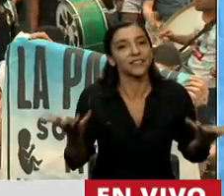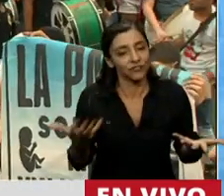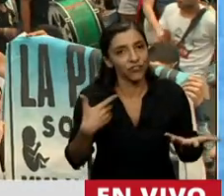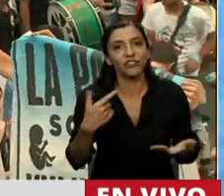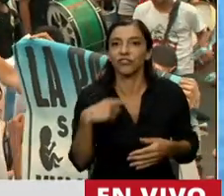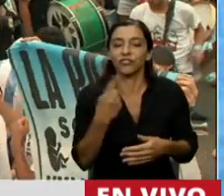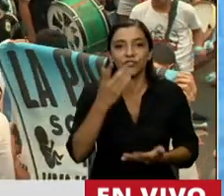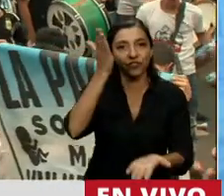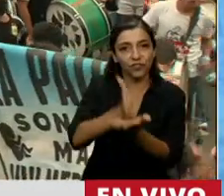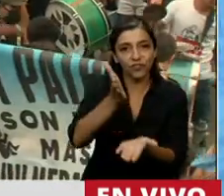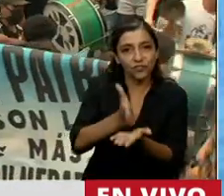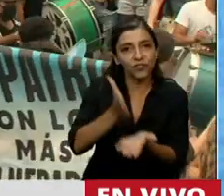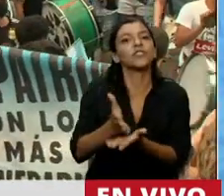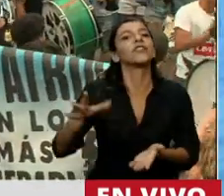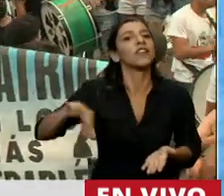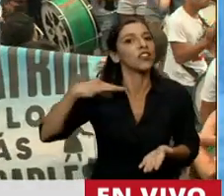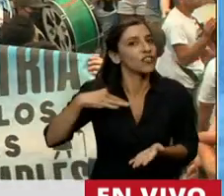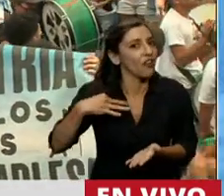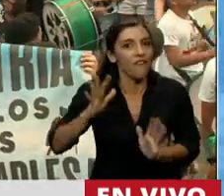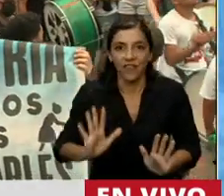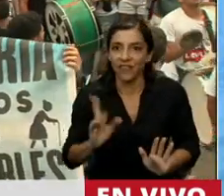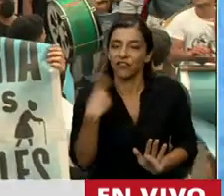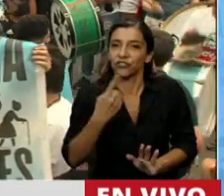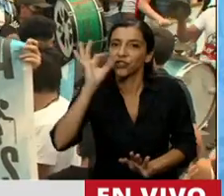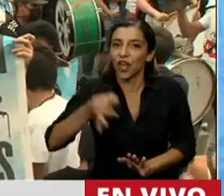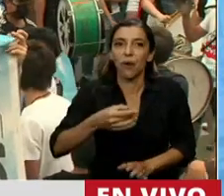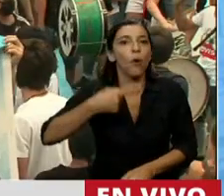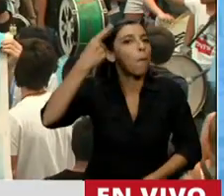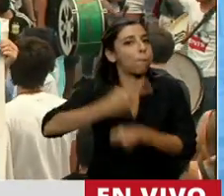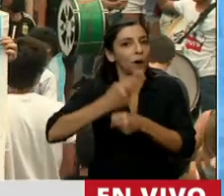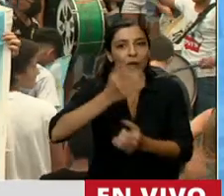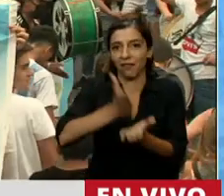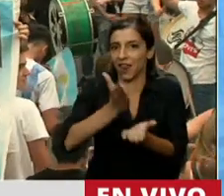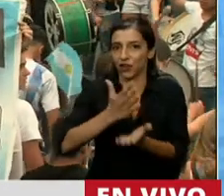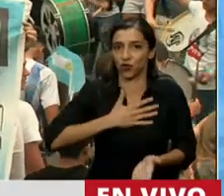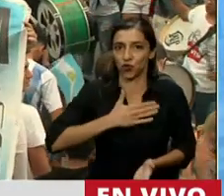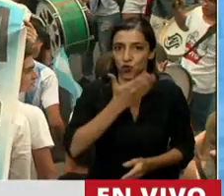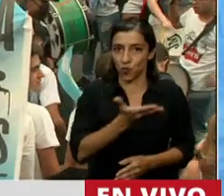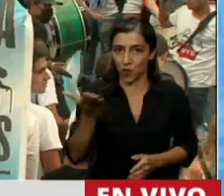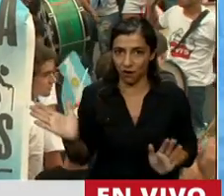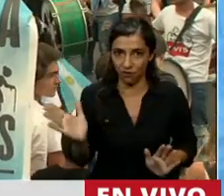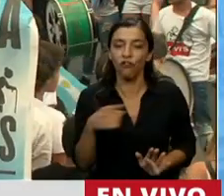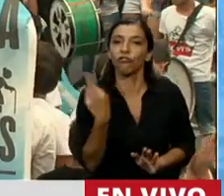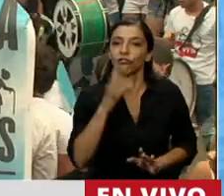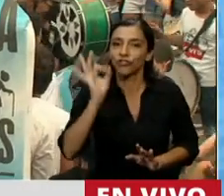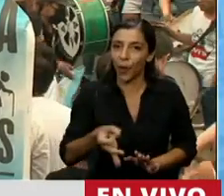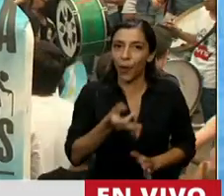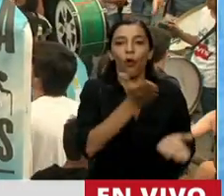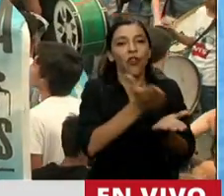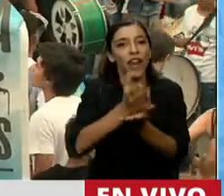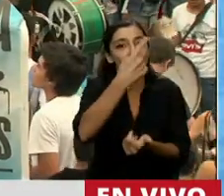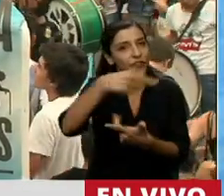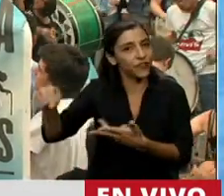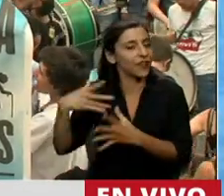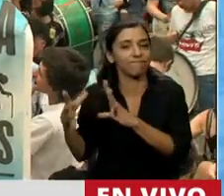la vida como primer derecho humano. Y sabemos que los derechos humanos están interrelacionados. Constitucional